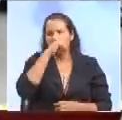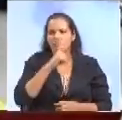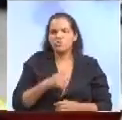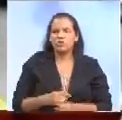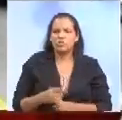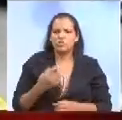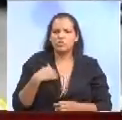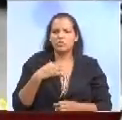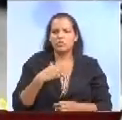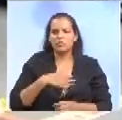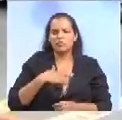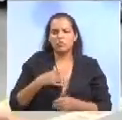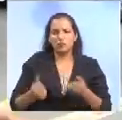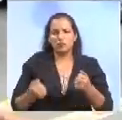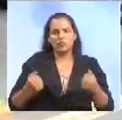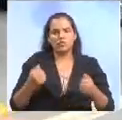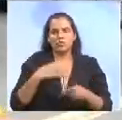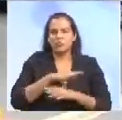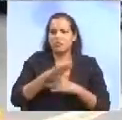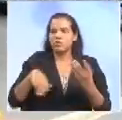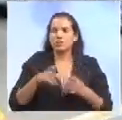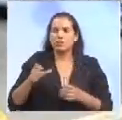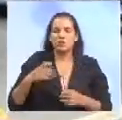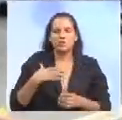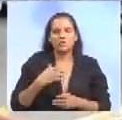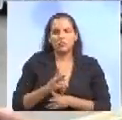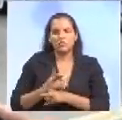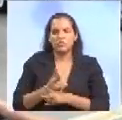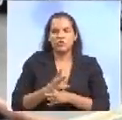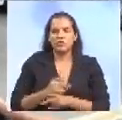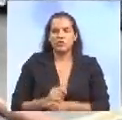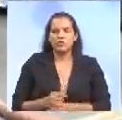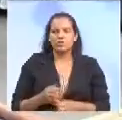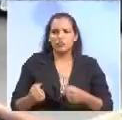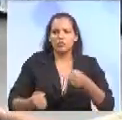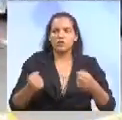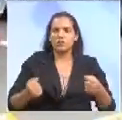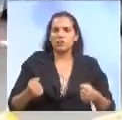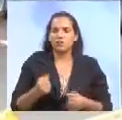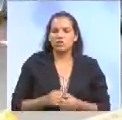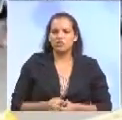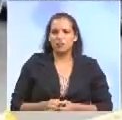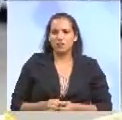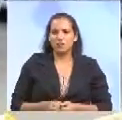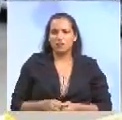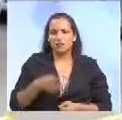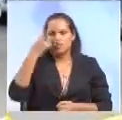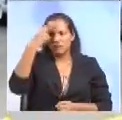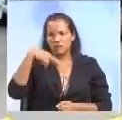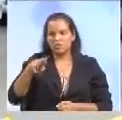les recomienda a los conductores adoptar todas las precauciones del caso, conducir a la defensiva y